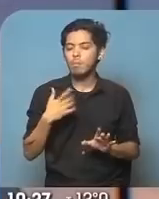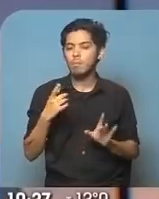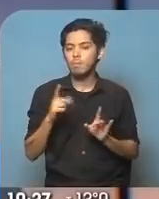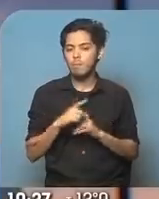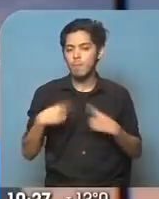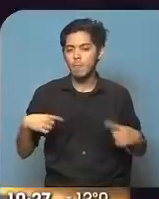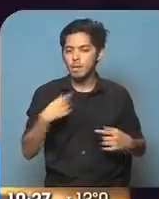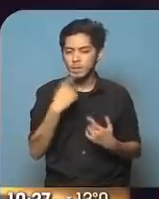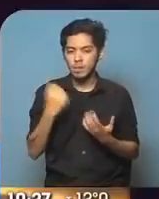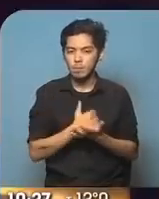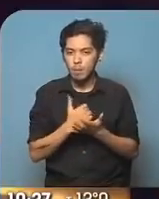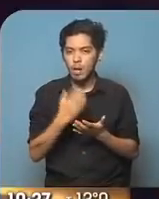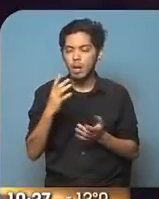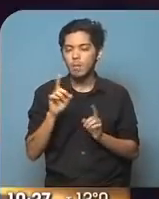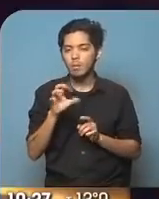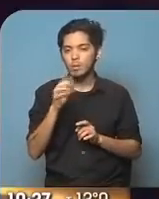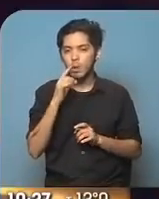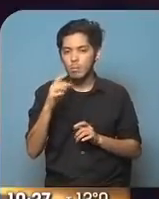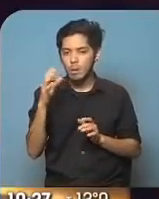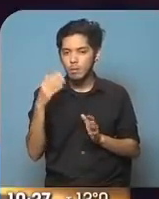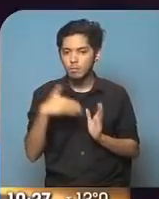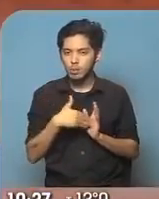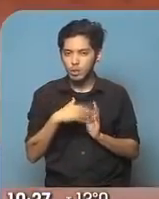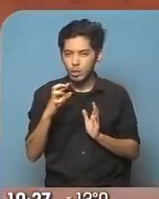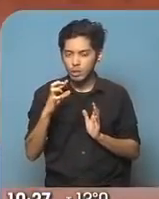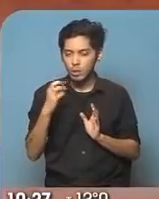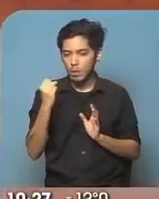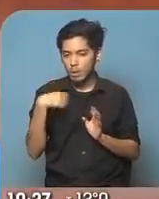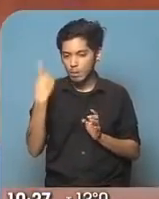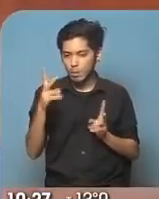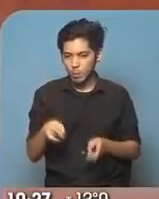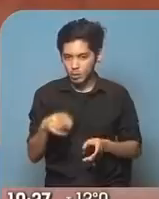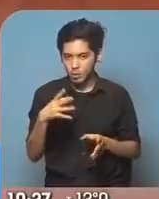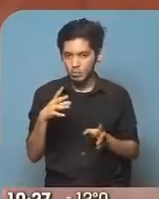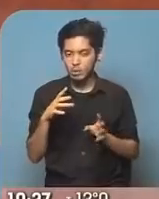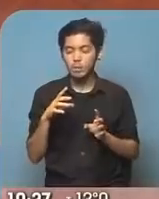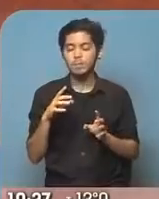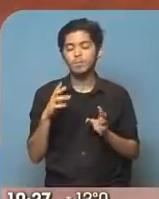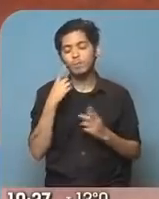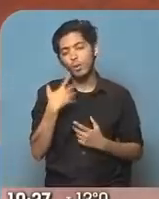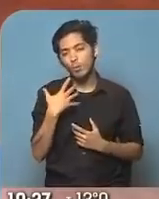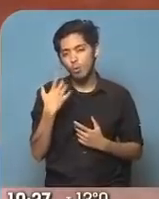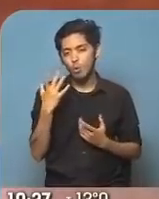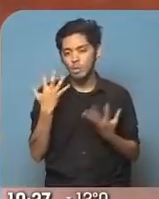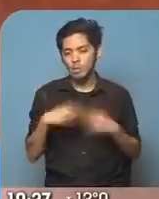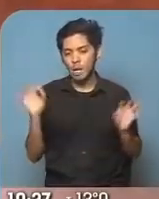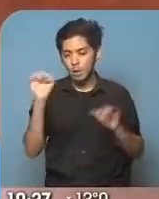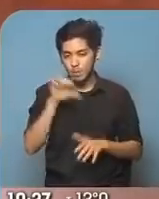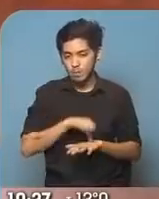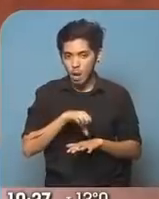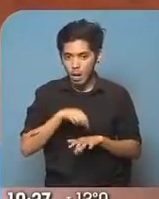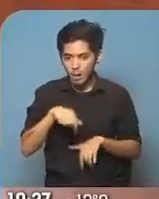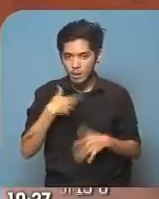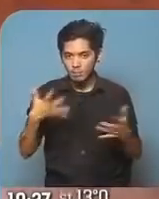con estos 560 mil millones de pesos que vencen en el próximo vencimiento y por supuesto una salida para un país es engrandecer